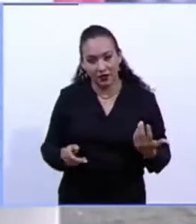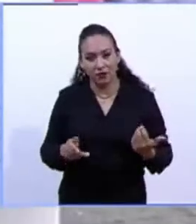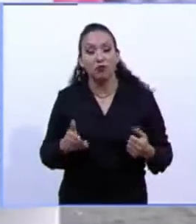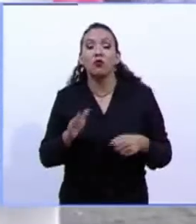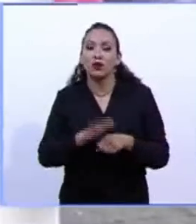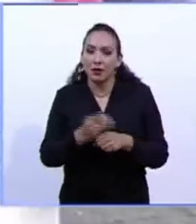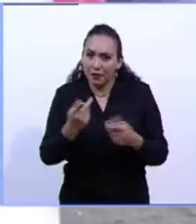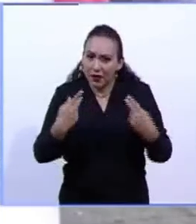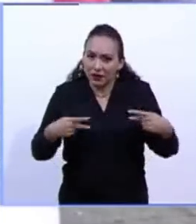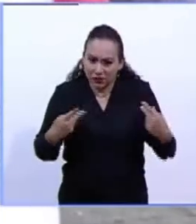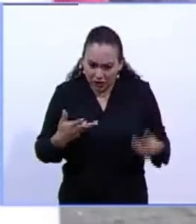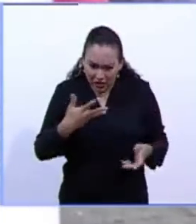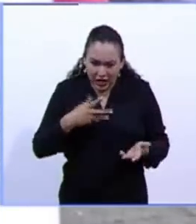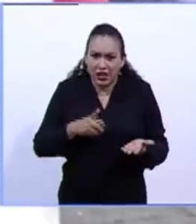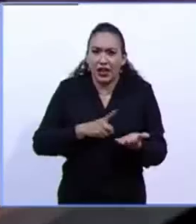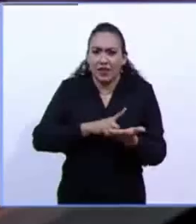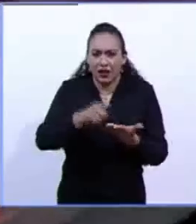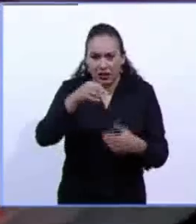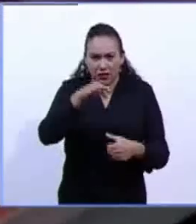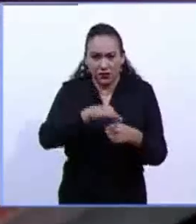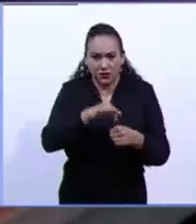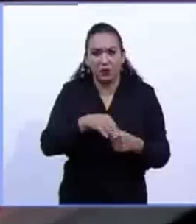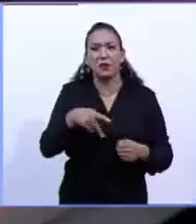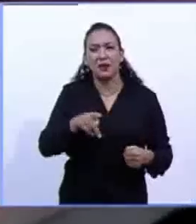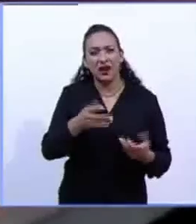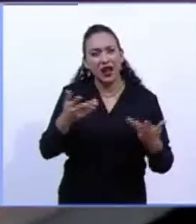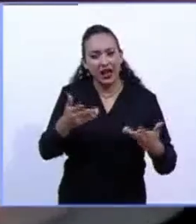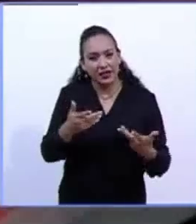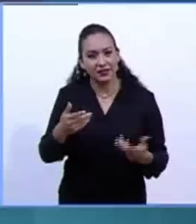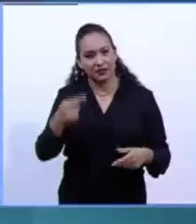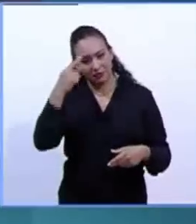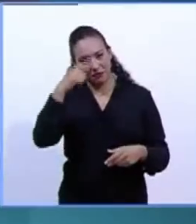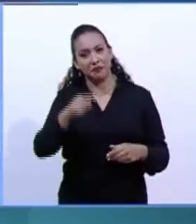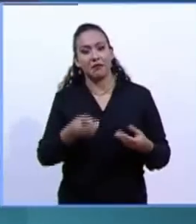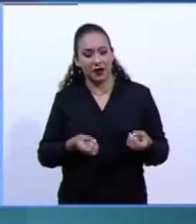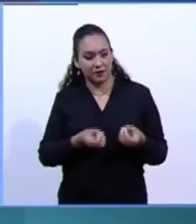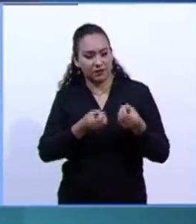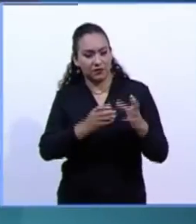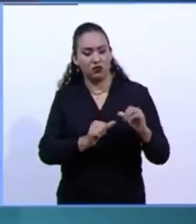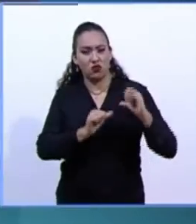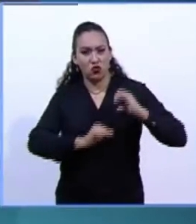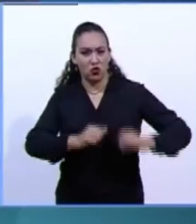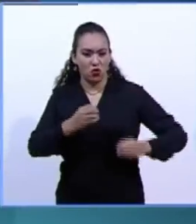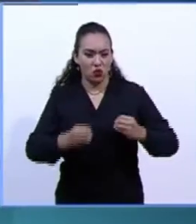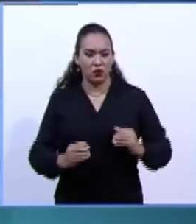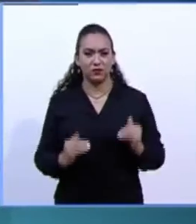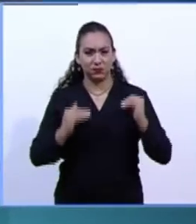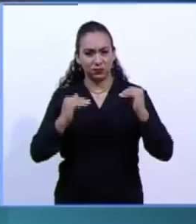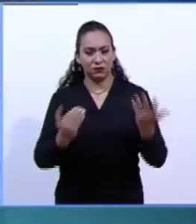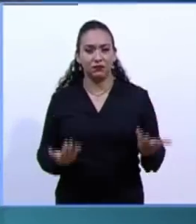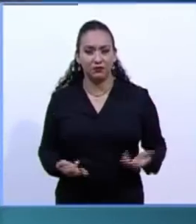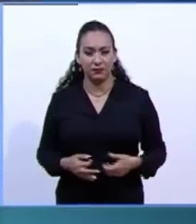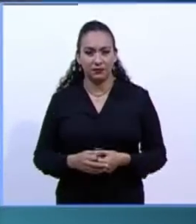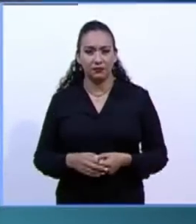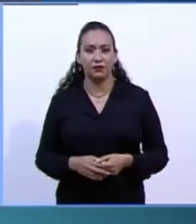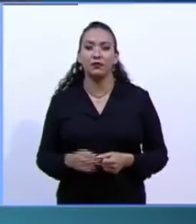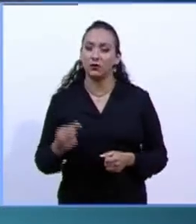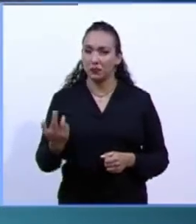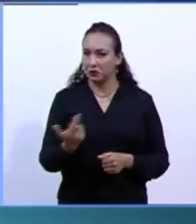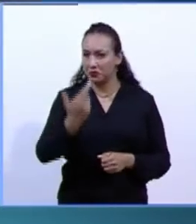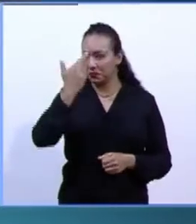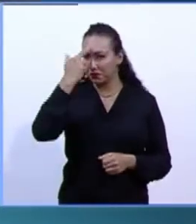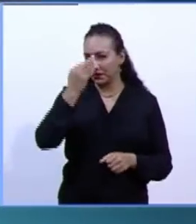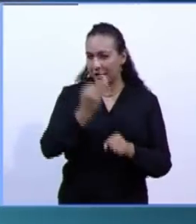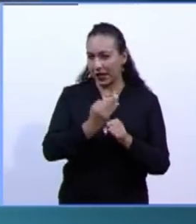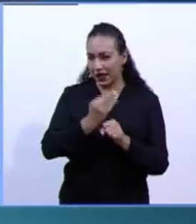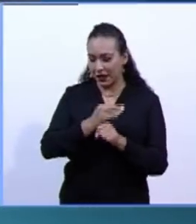derechos de las personas, sino con el ejercicio del poder por el poder mismo. Y en ese sentido, en los tiempos que